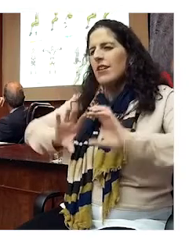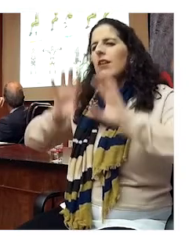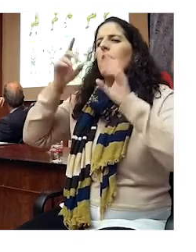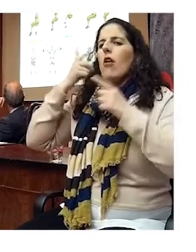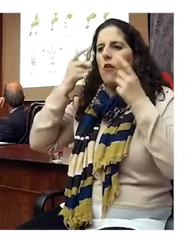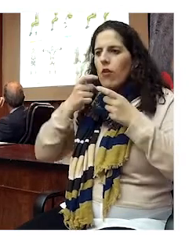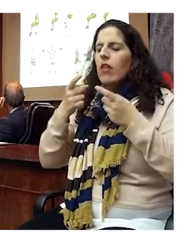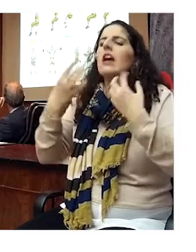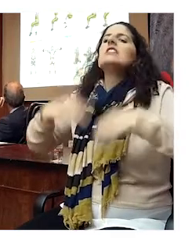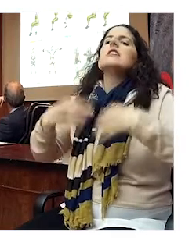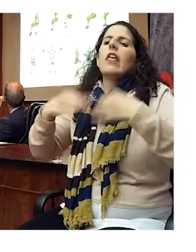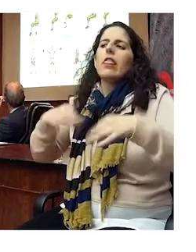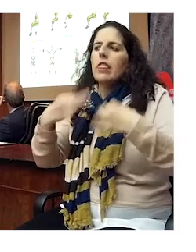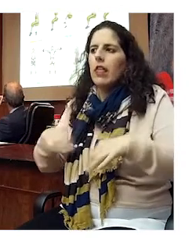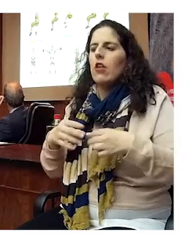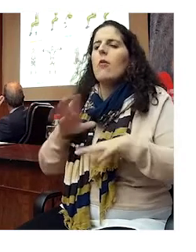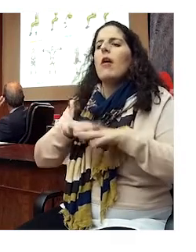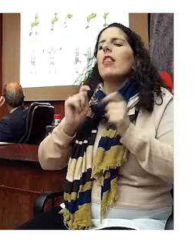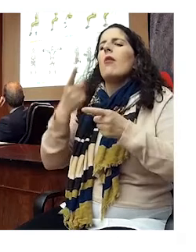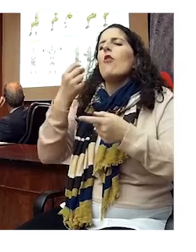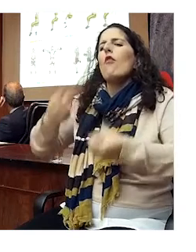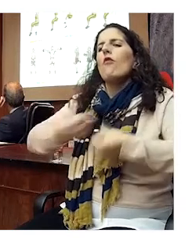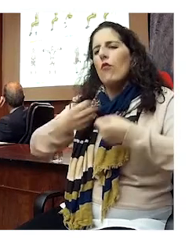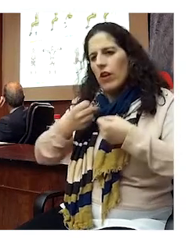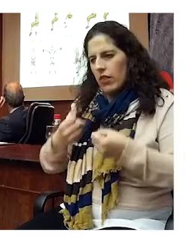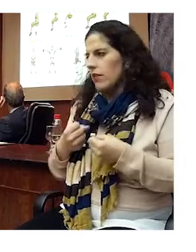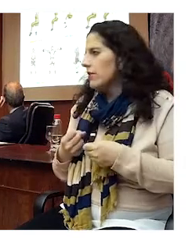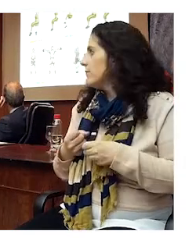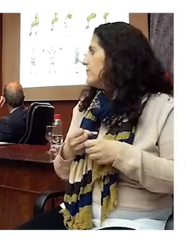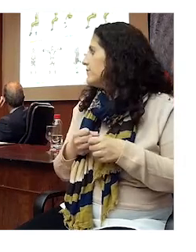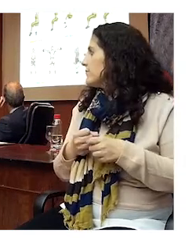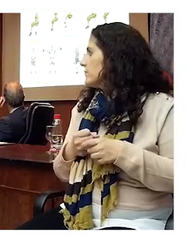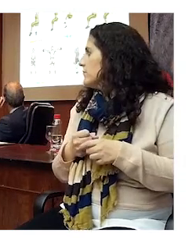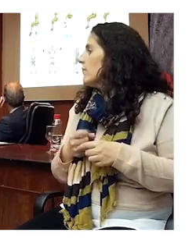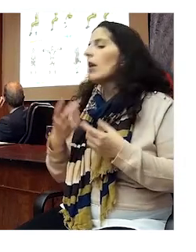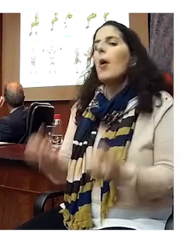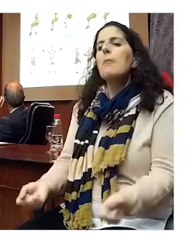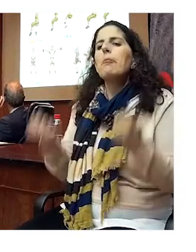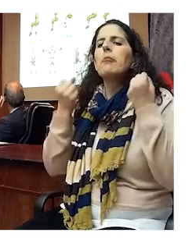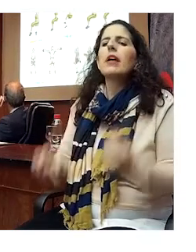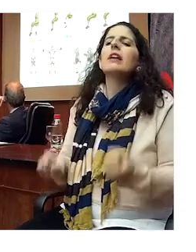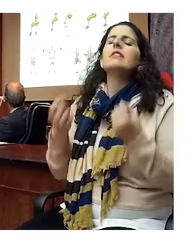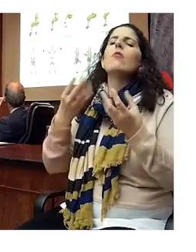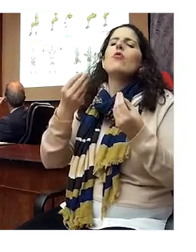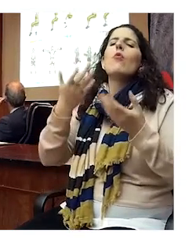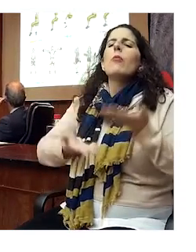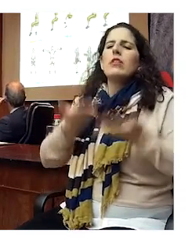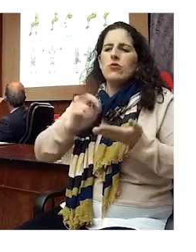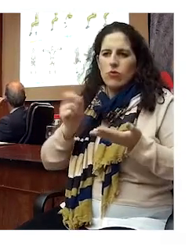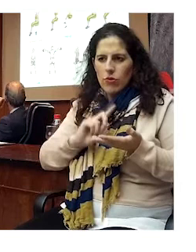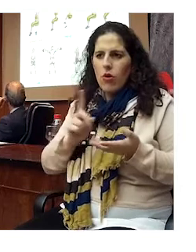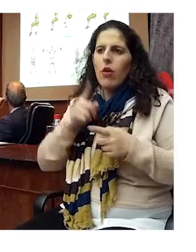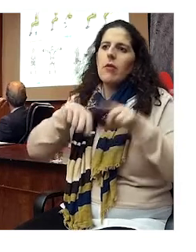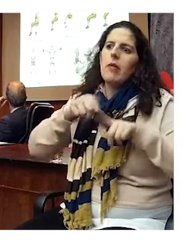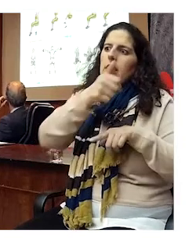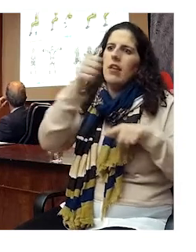posibles, y fortalecimiento del tren superior con pesas en función de la situación musculoesquelética de cada